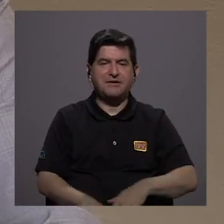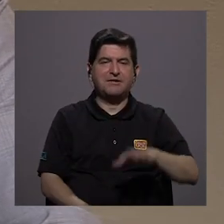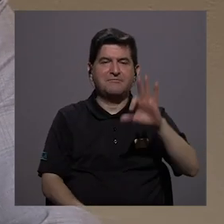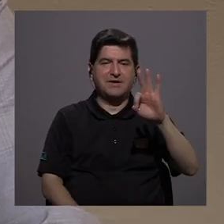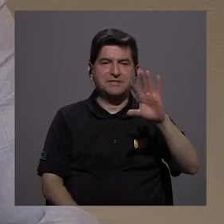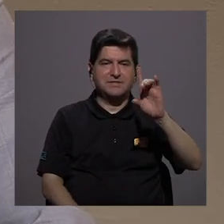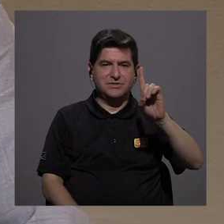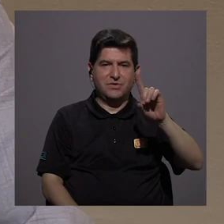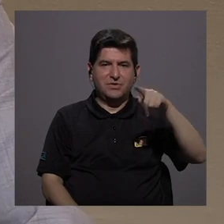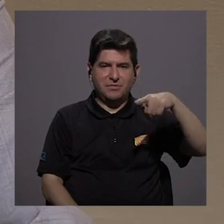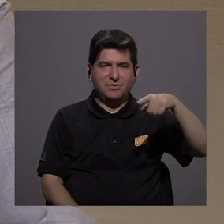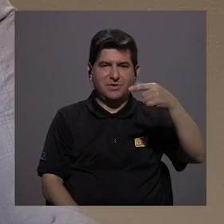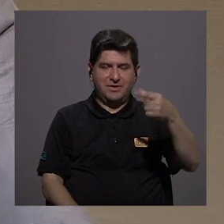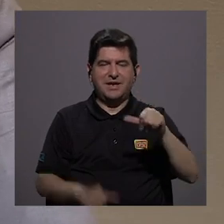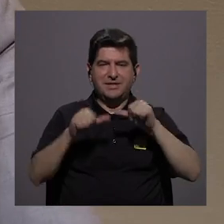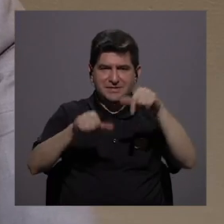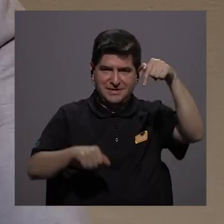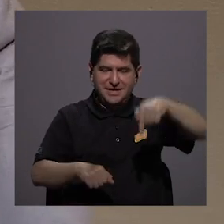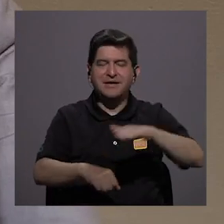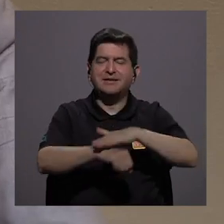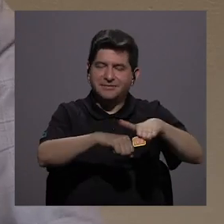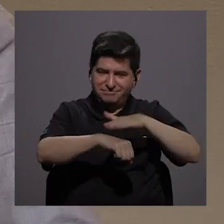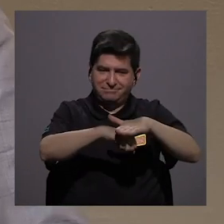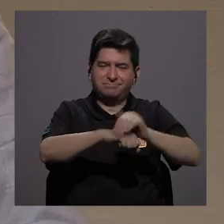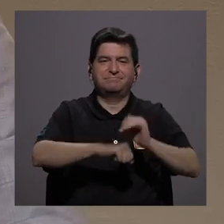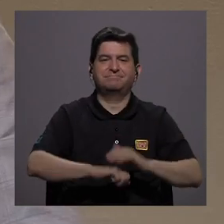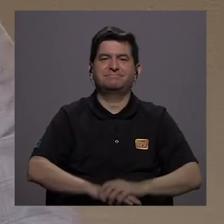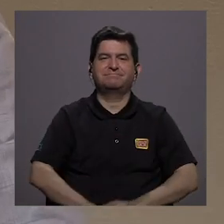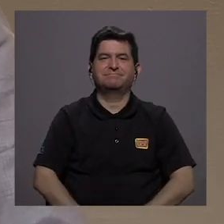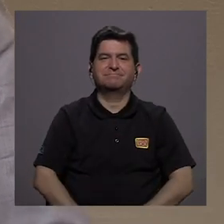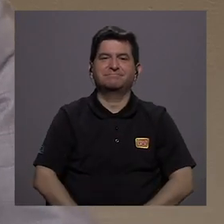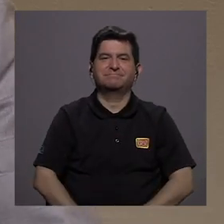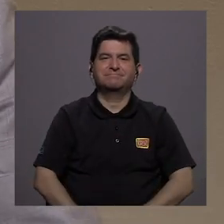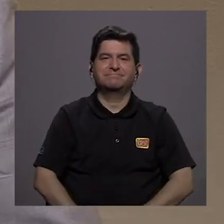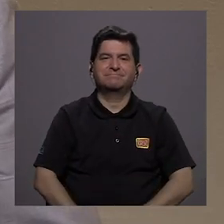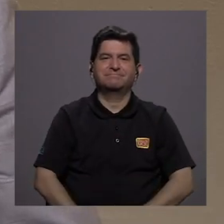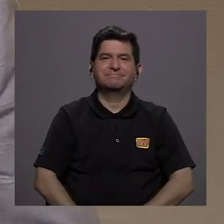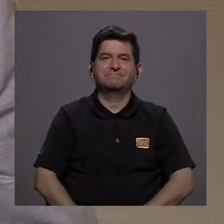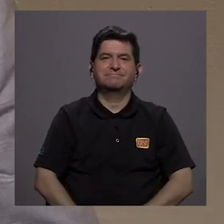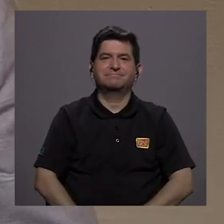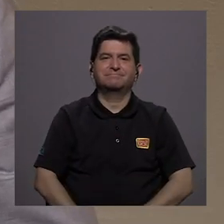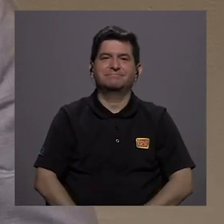seguir conversando con don Francisco de Pablo Gutiérrez. Quédese con nosotros, por favor.